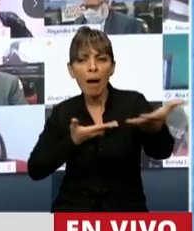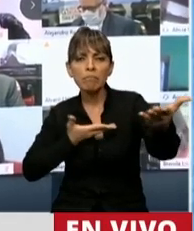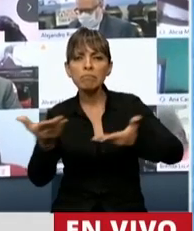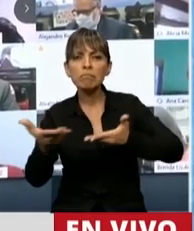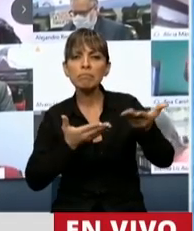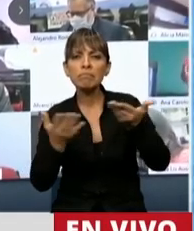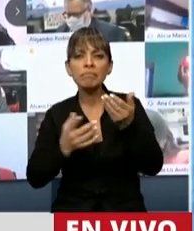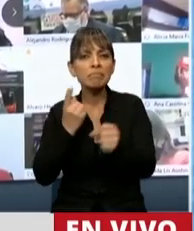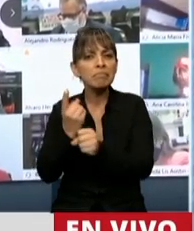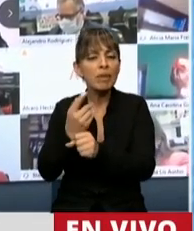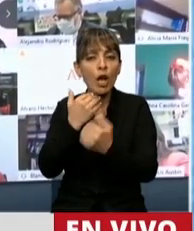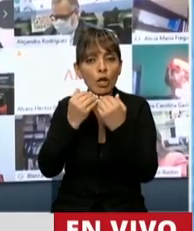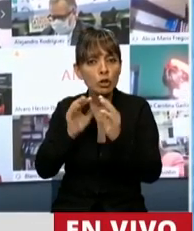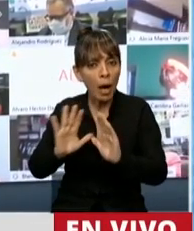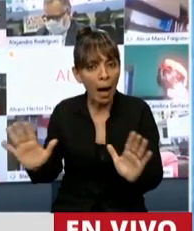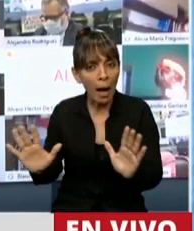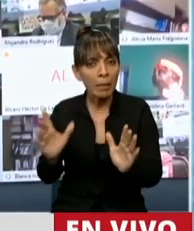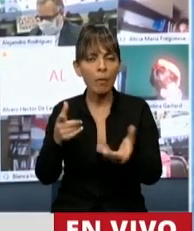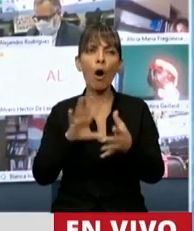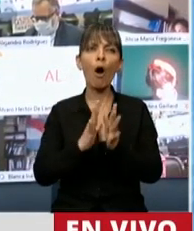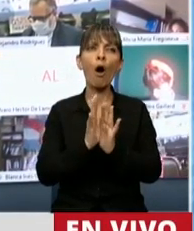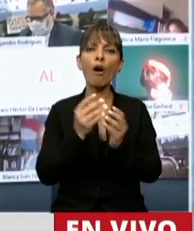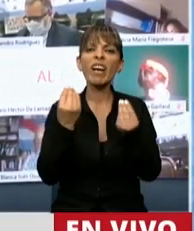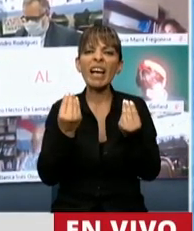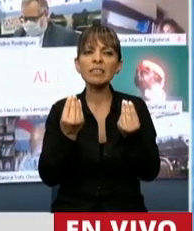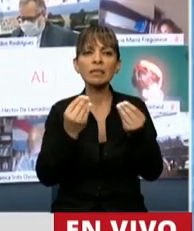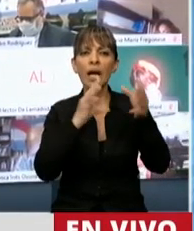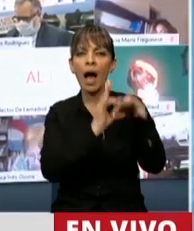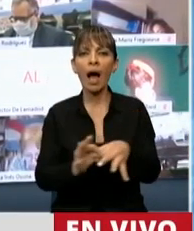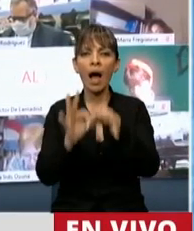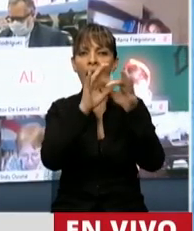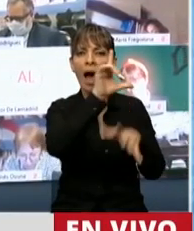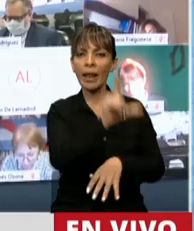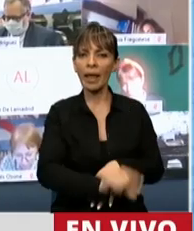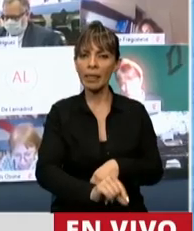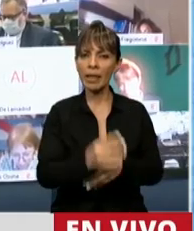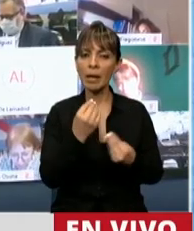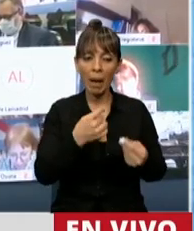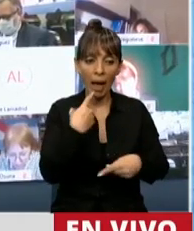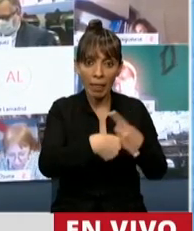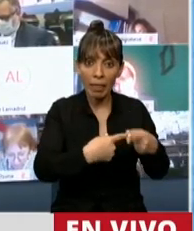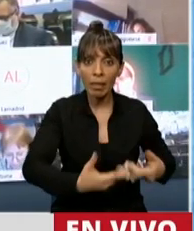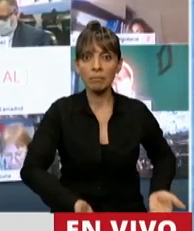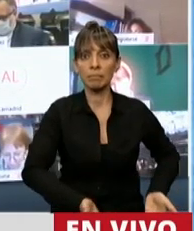fraterna, hacia lo que significa una Argentina unida para que pongamos a este país de pie